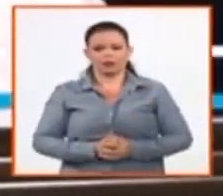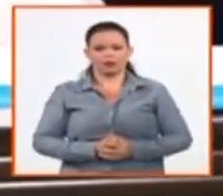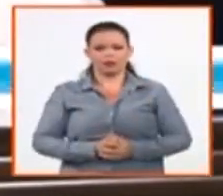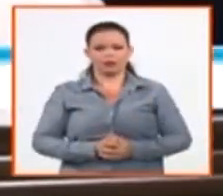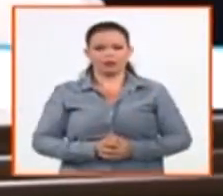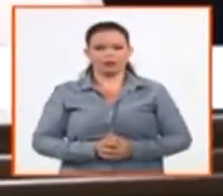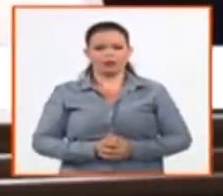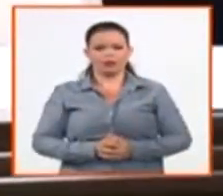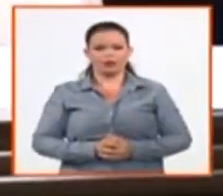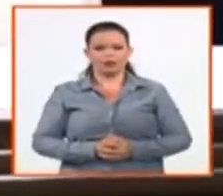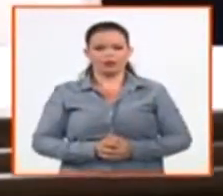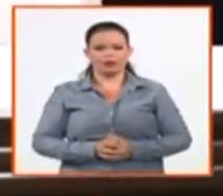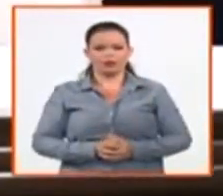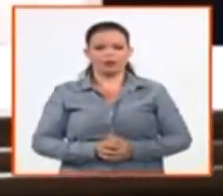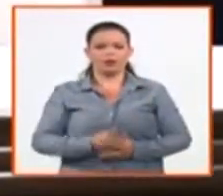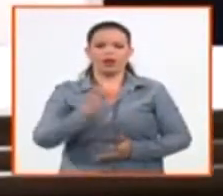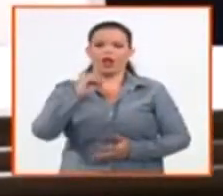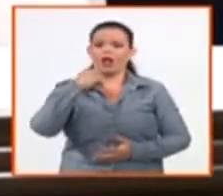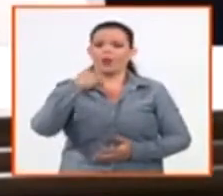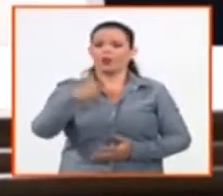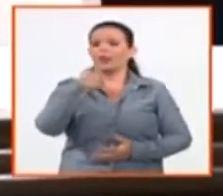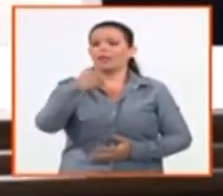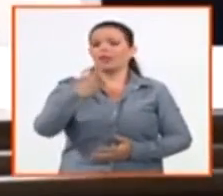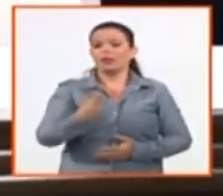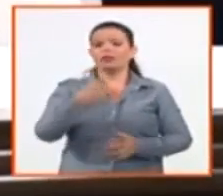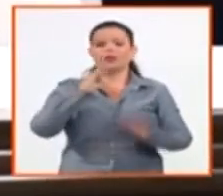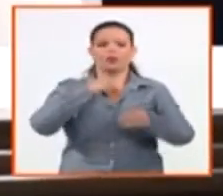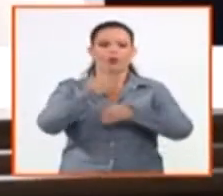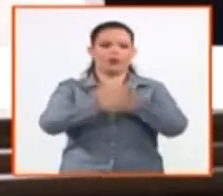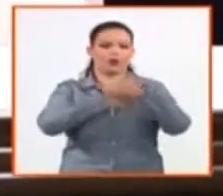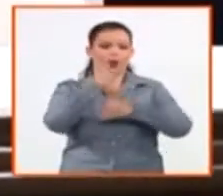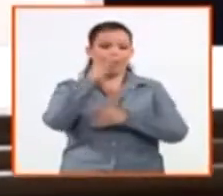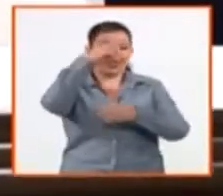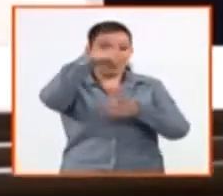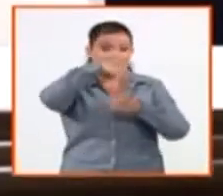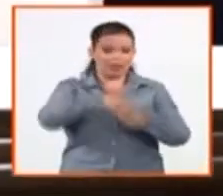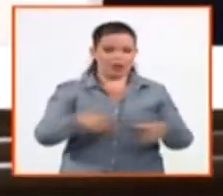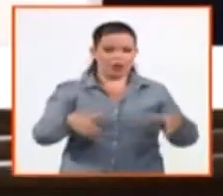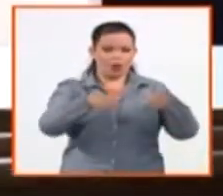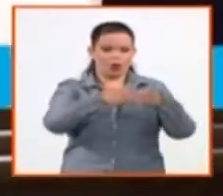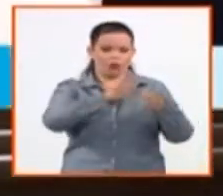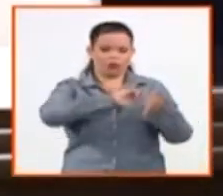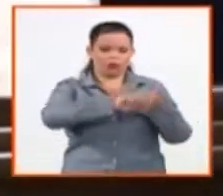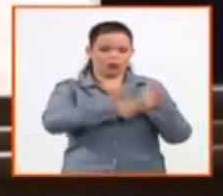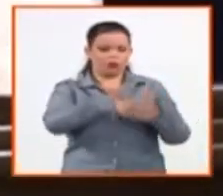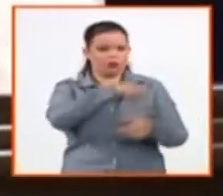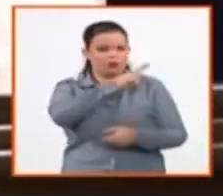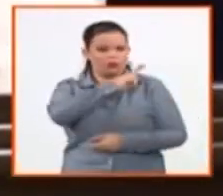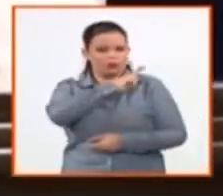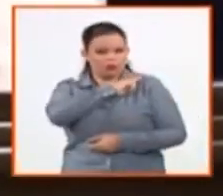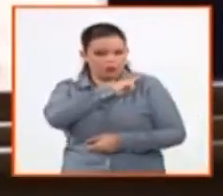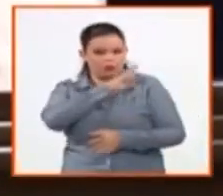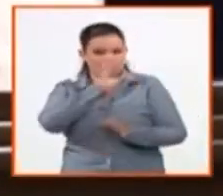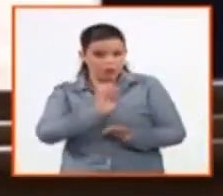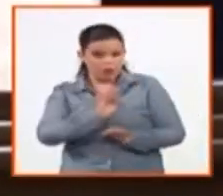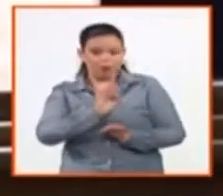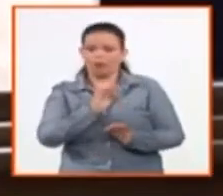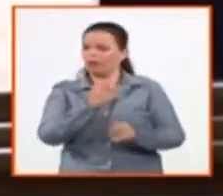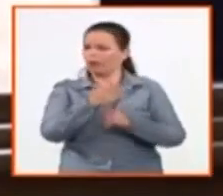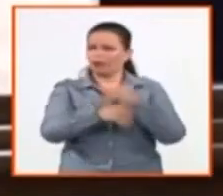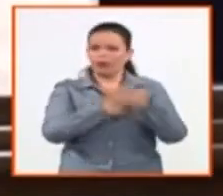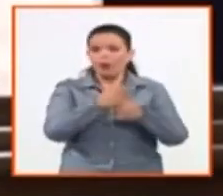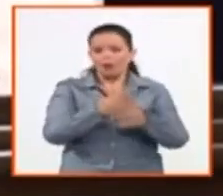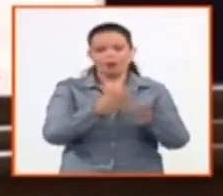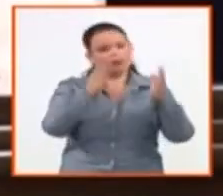Los rumores de que hay disputas internas en el Emirato Islámico son falsas. Estamos intentando agrupar los distintos consejos y opiniones para establecer un